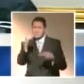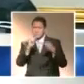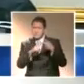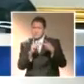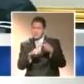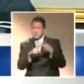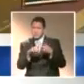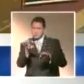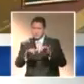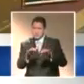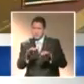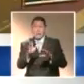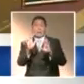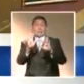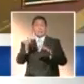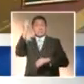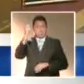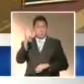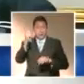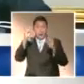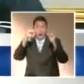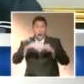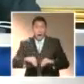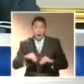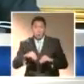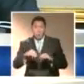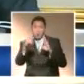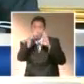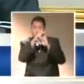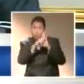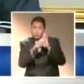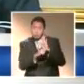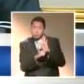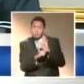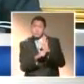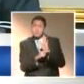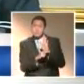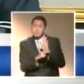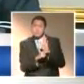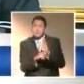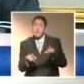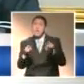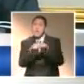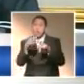Hay que llegar primero a ser mosca. Queda ahí en el basurero, pues. Siguiente punto, ciudadano secretario.